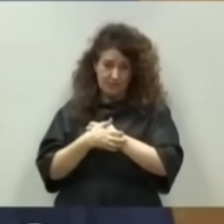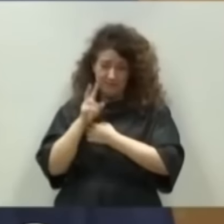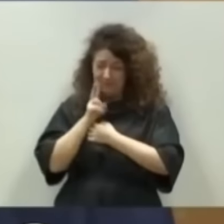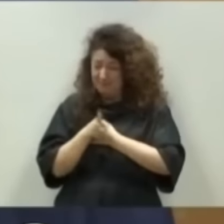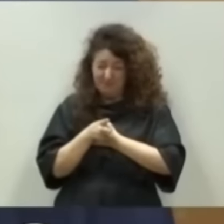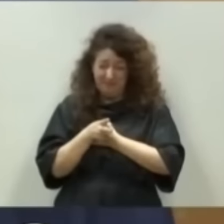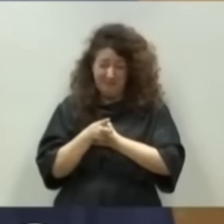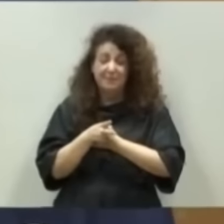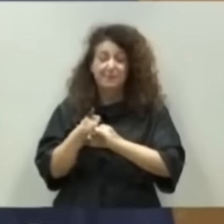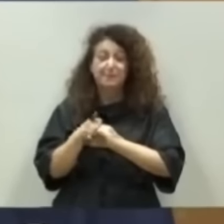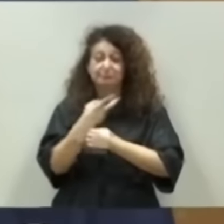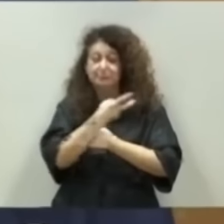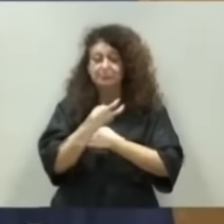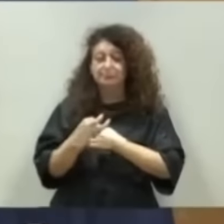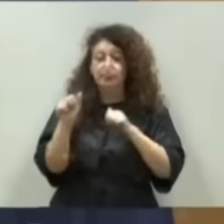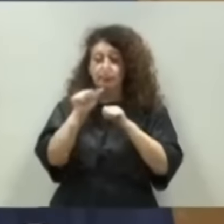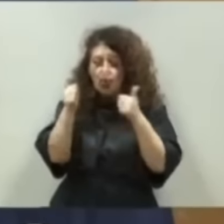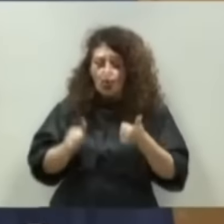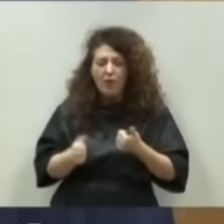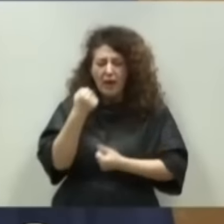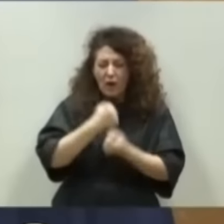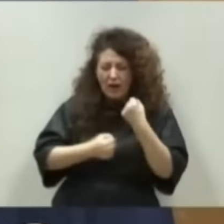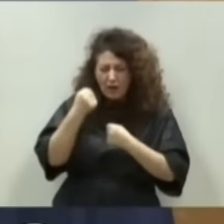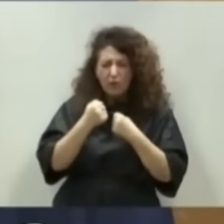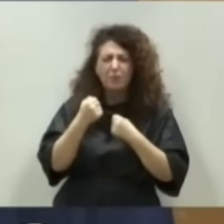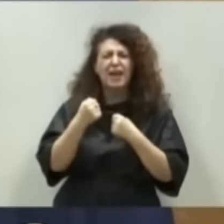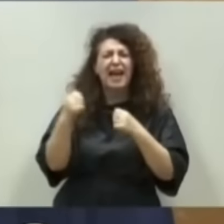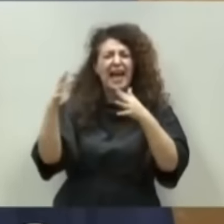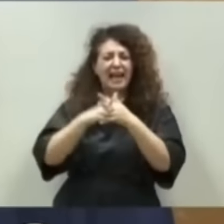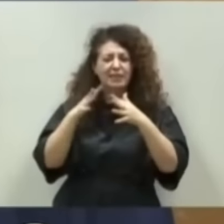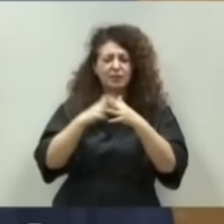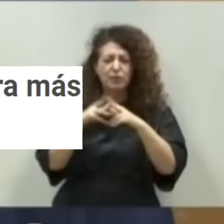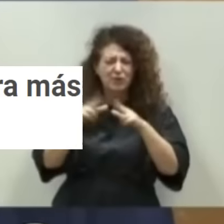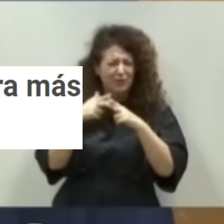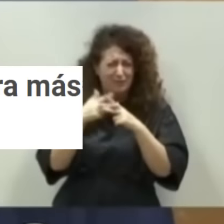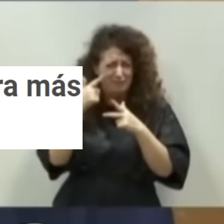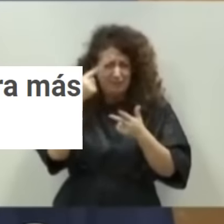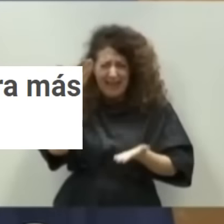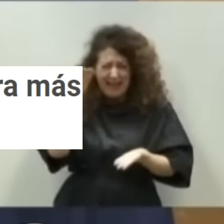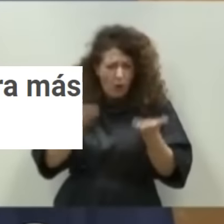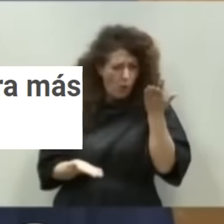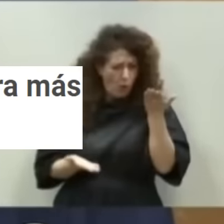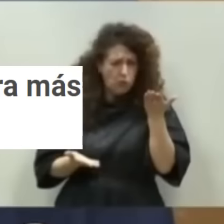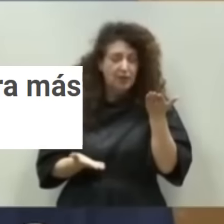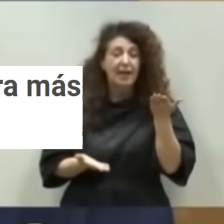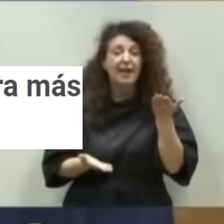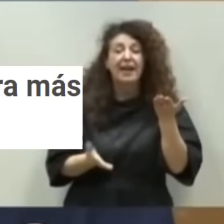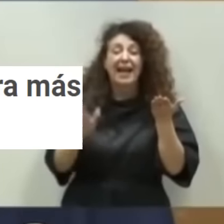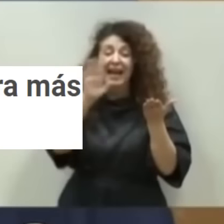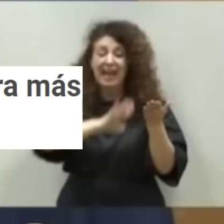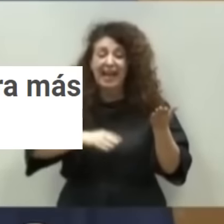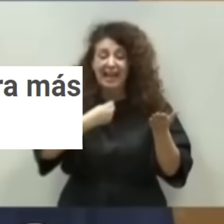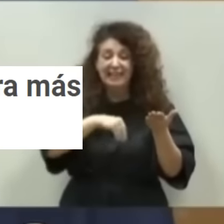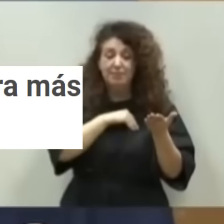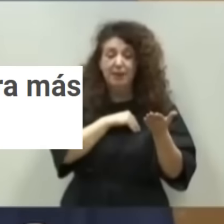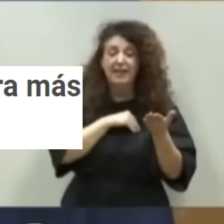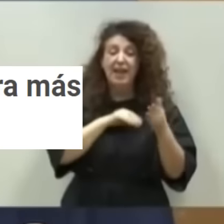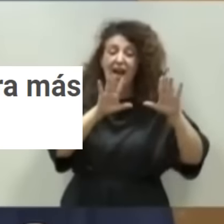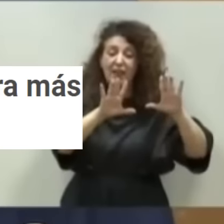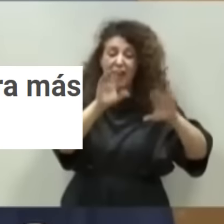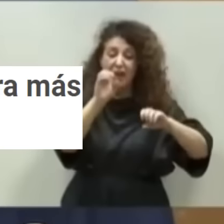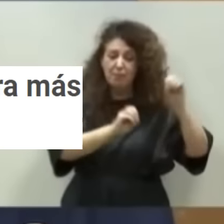modelo económico y una estructura social profundamente injustas que hacen que en nuestro país el 10% de la población posea más riqueza